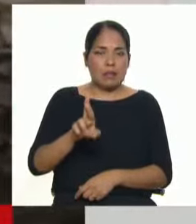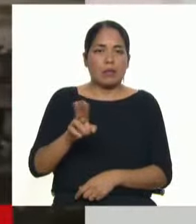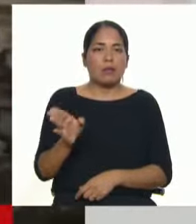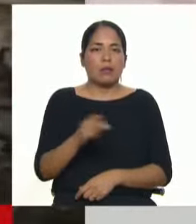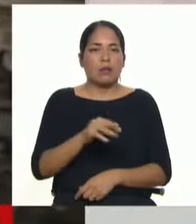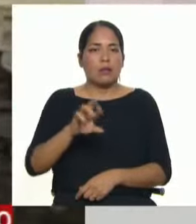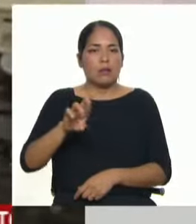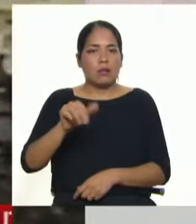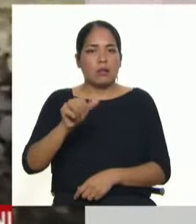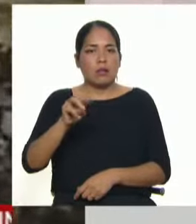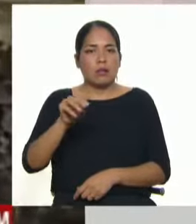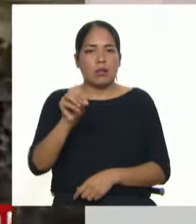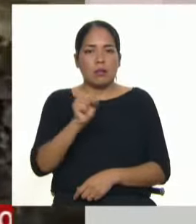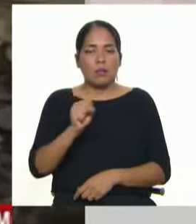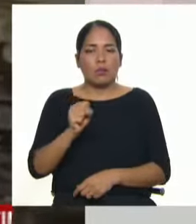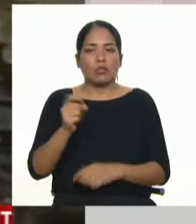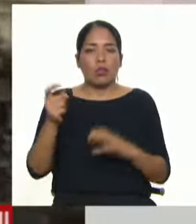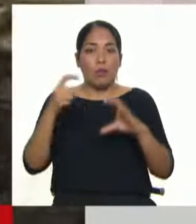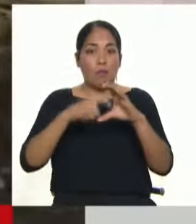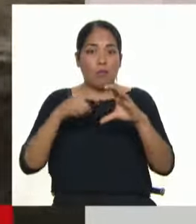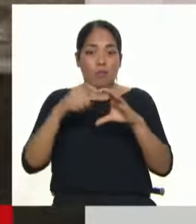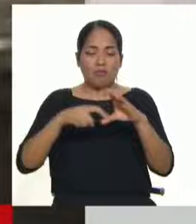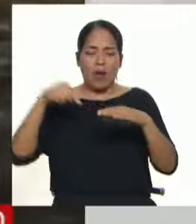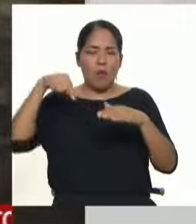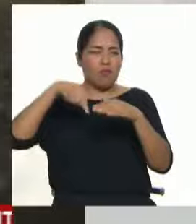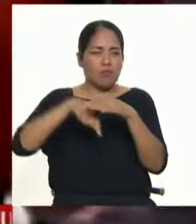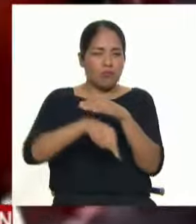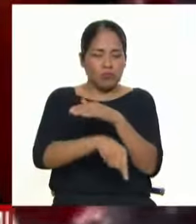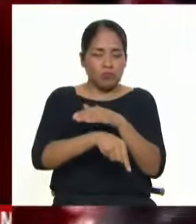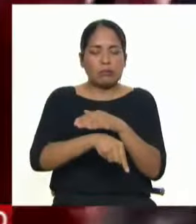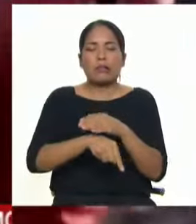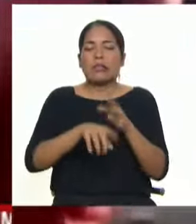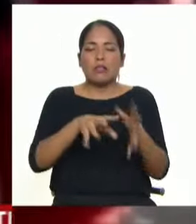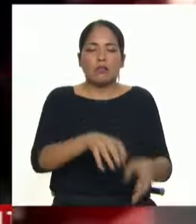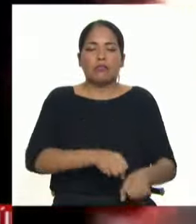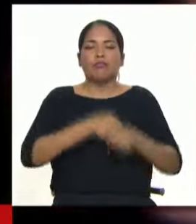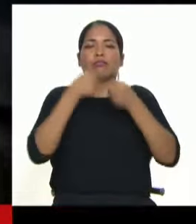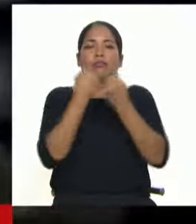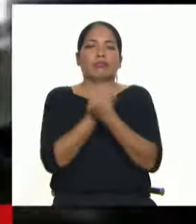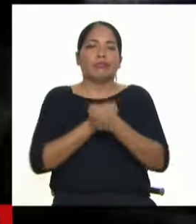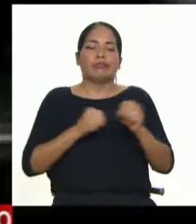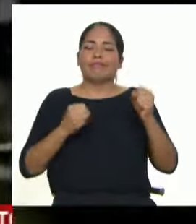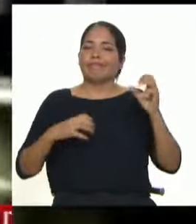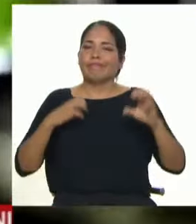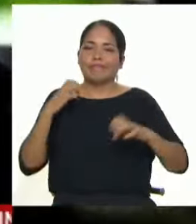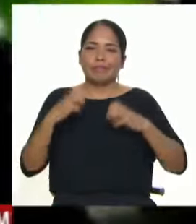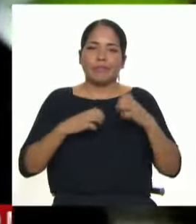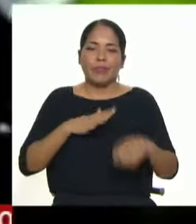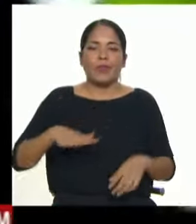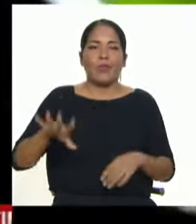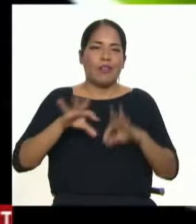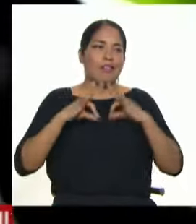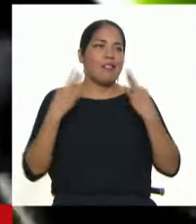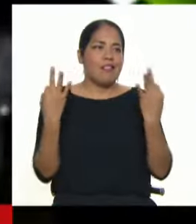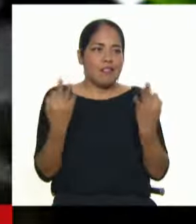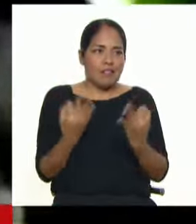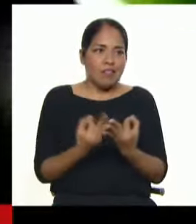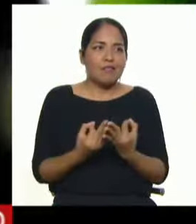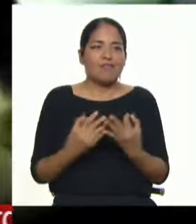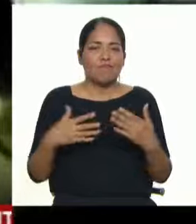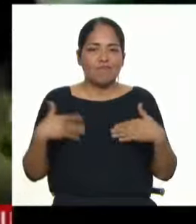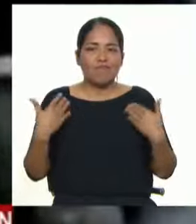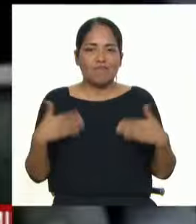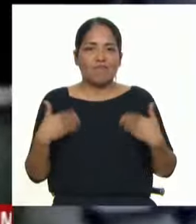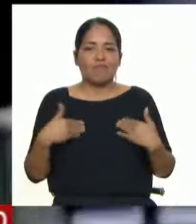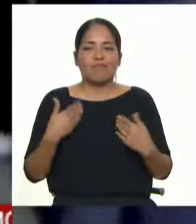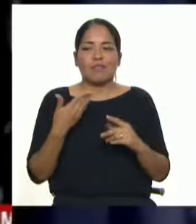Ramos del interior de la mina que estuvo atrapado. Ya, en sí, esto es una gran alegría para toda la familia del